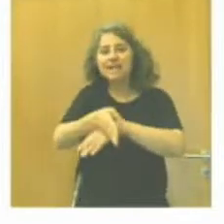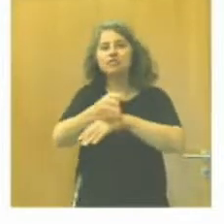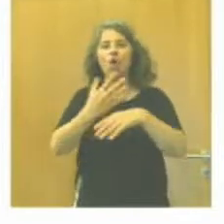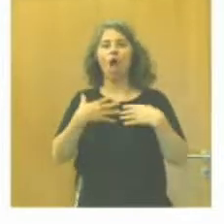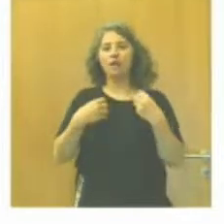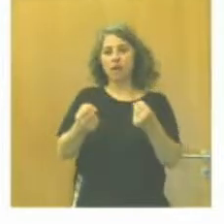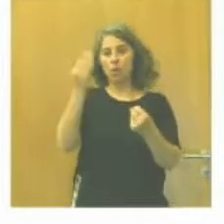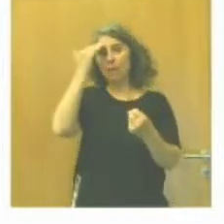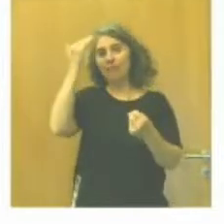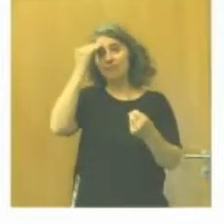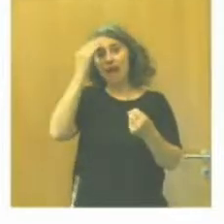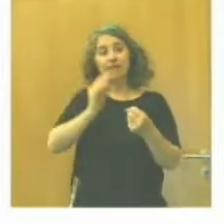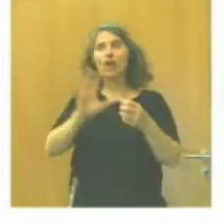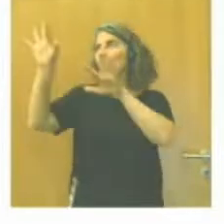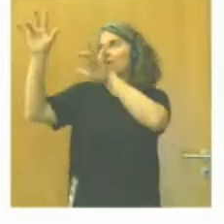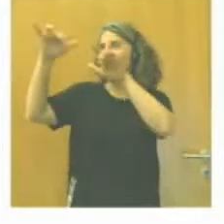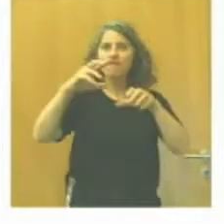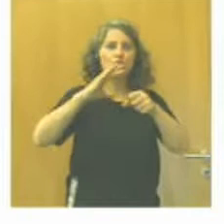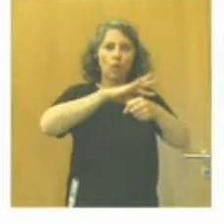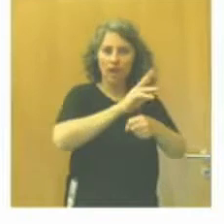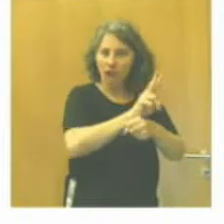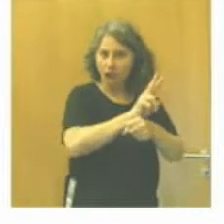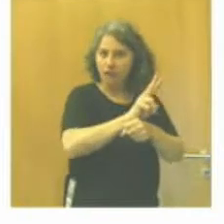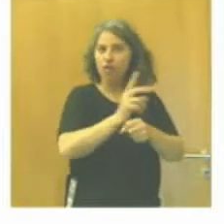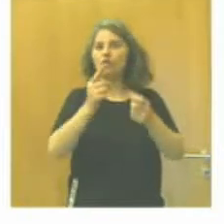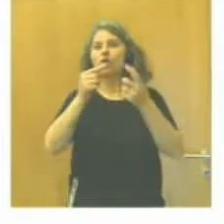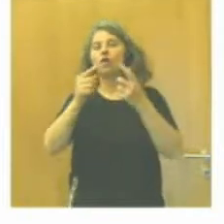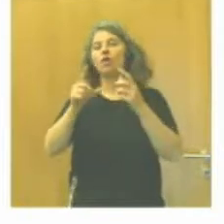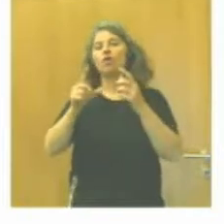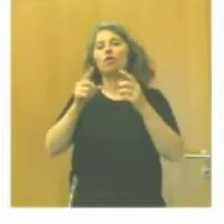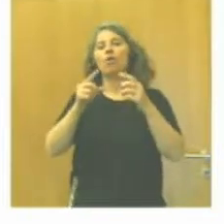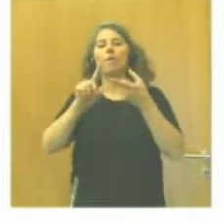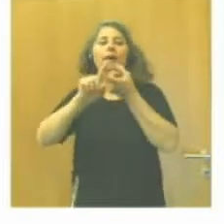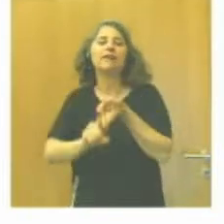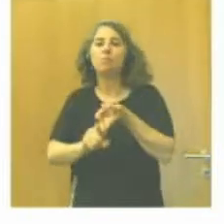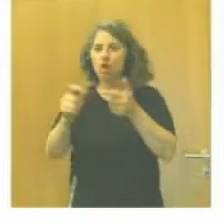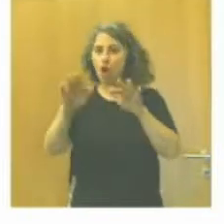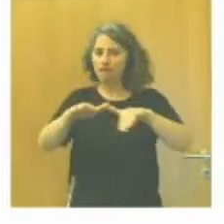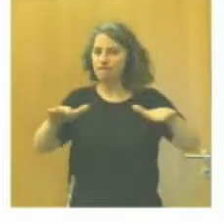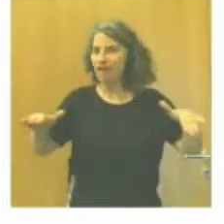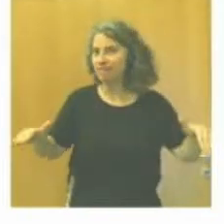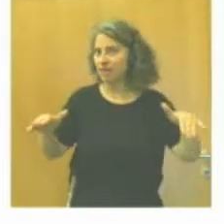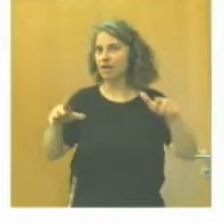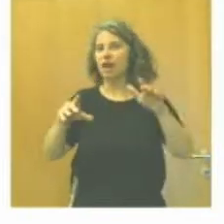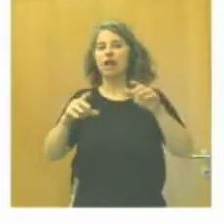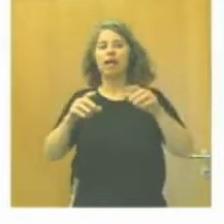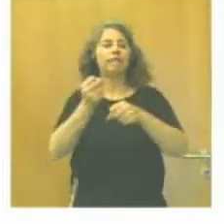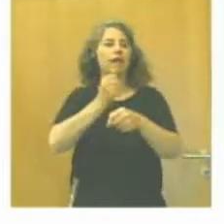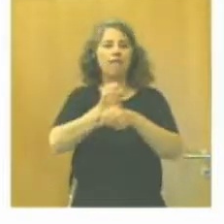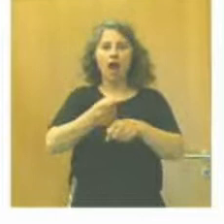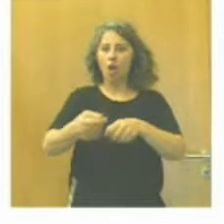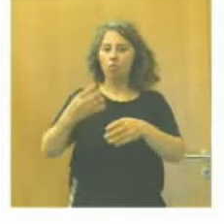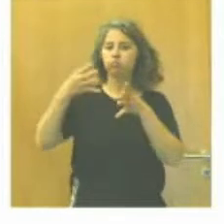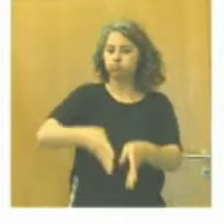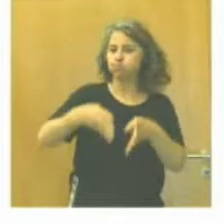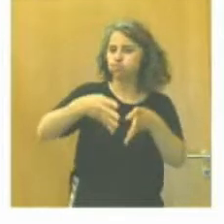salud mental de los refugiados, leyes sobre, por ejemplo, el matrimonio infantil, el trabajo forzado, el tráfico